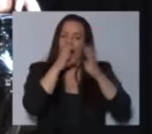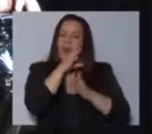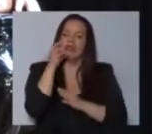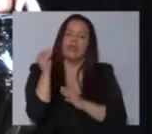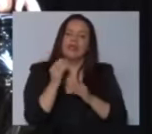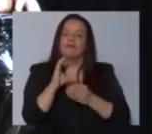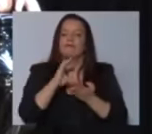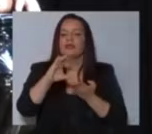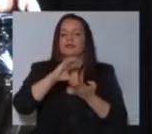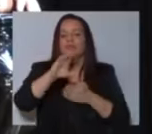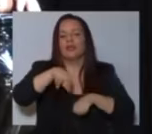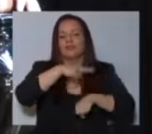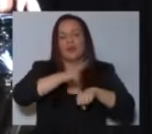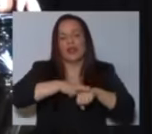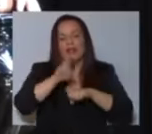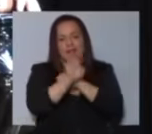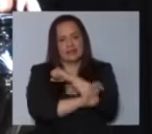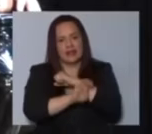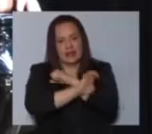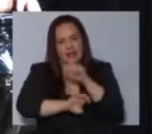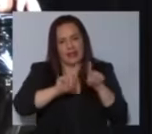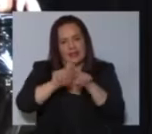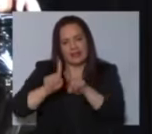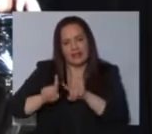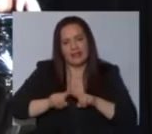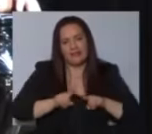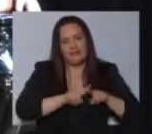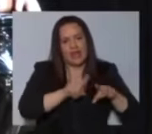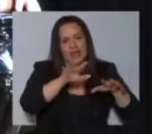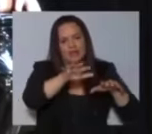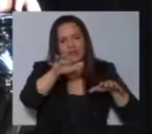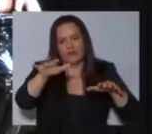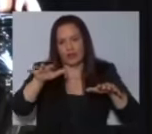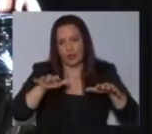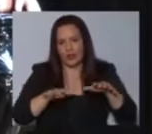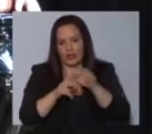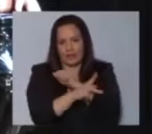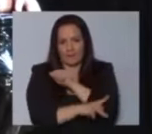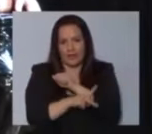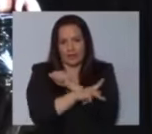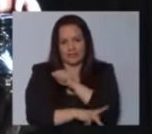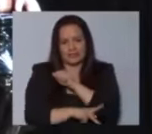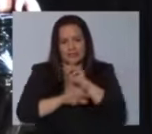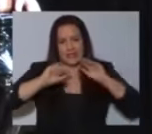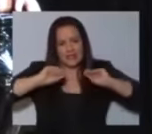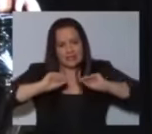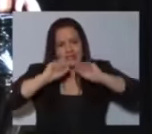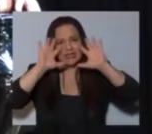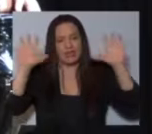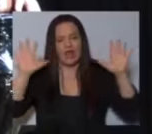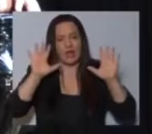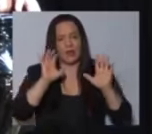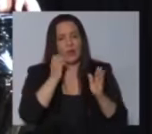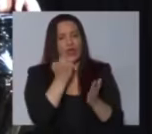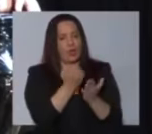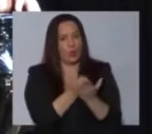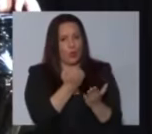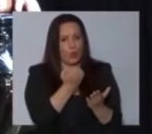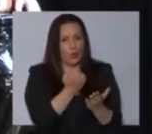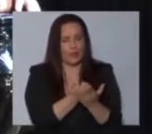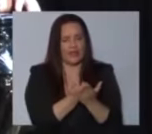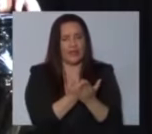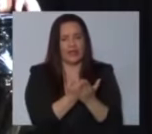nacional y extranjera en diferentes regiones del país. Es claro que la economía